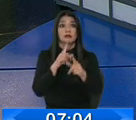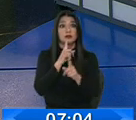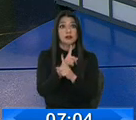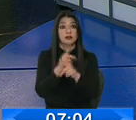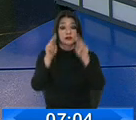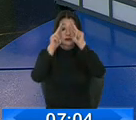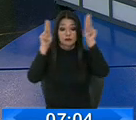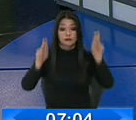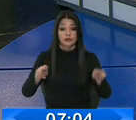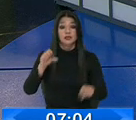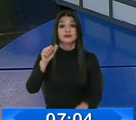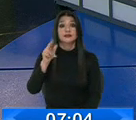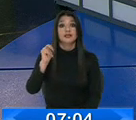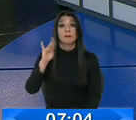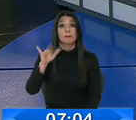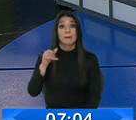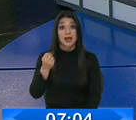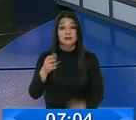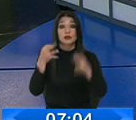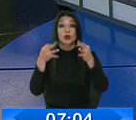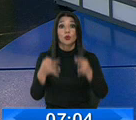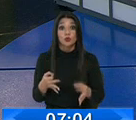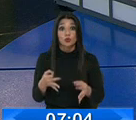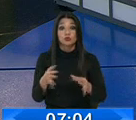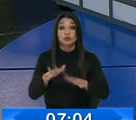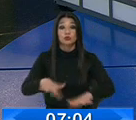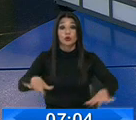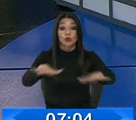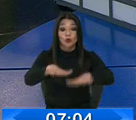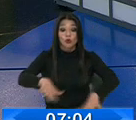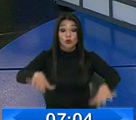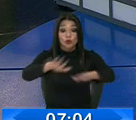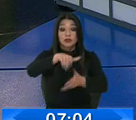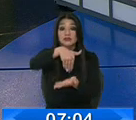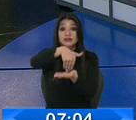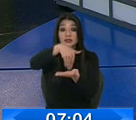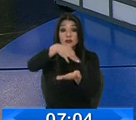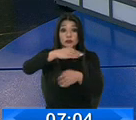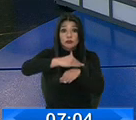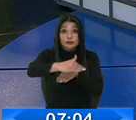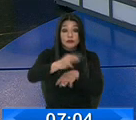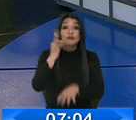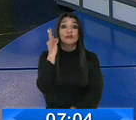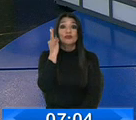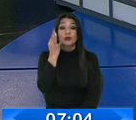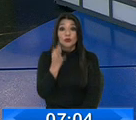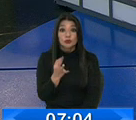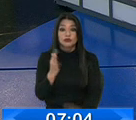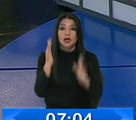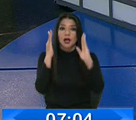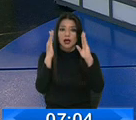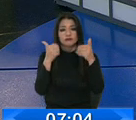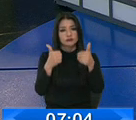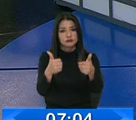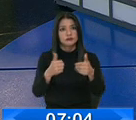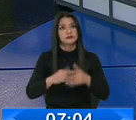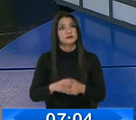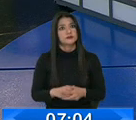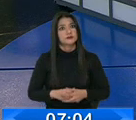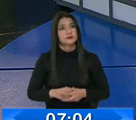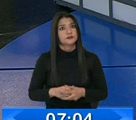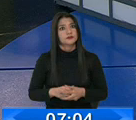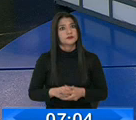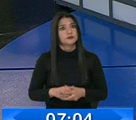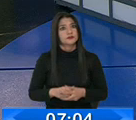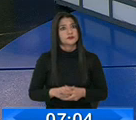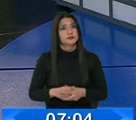puente de San Blas estaba lejos. Es justo, era todo ese sector que están pavimentando. Incluso una señora que nos atiende muy gentilmente en los